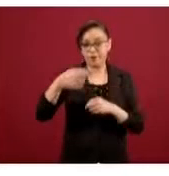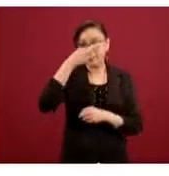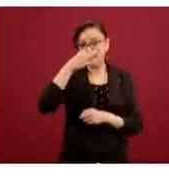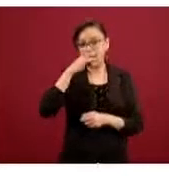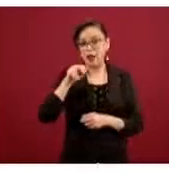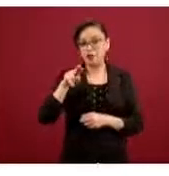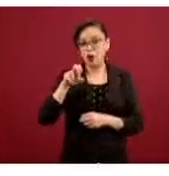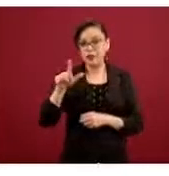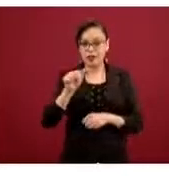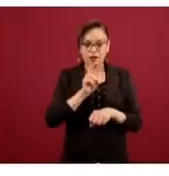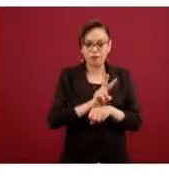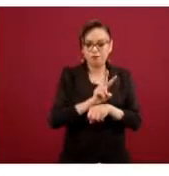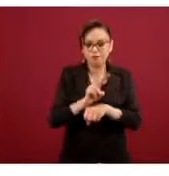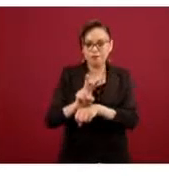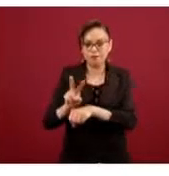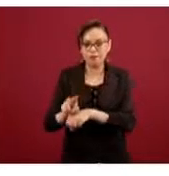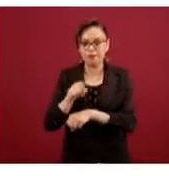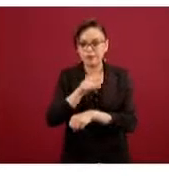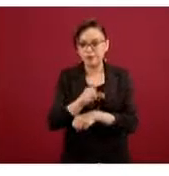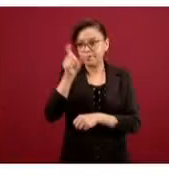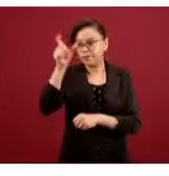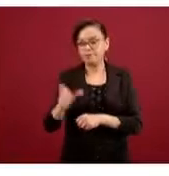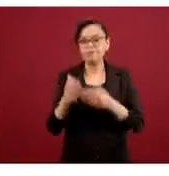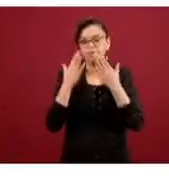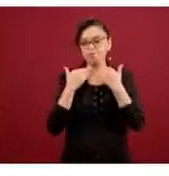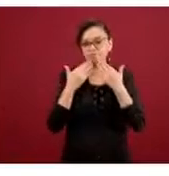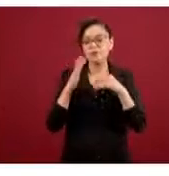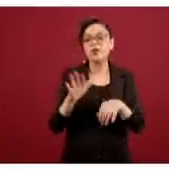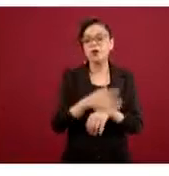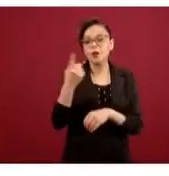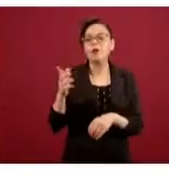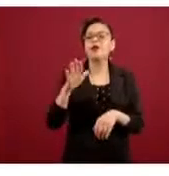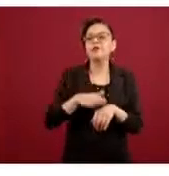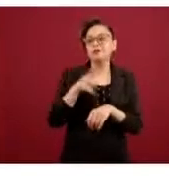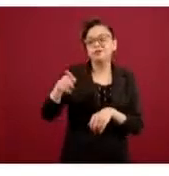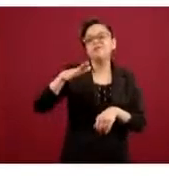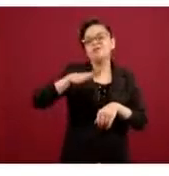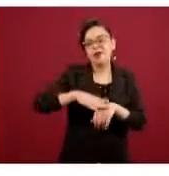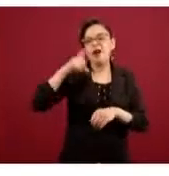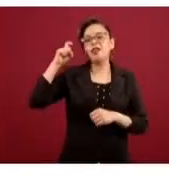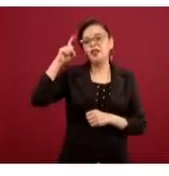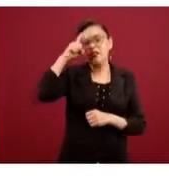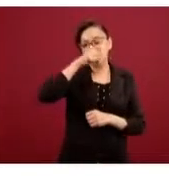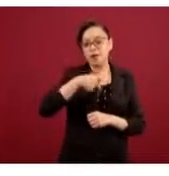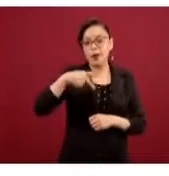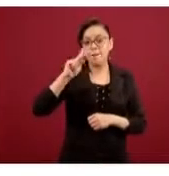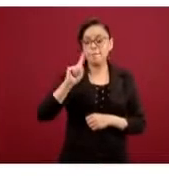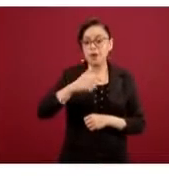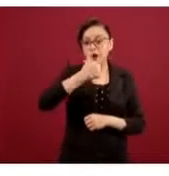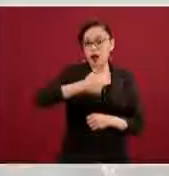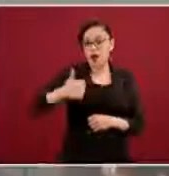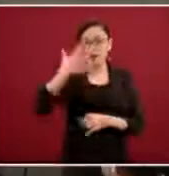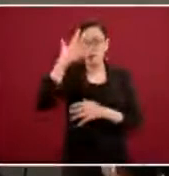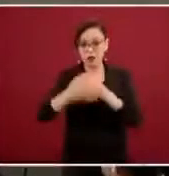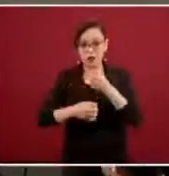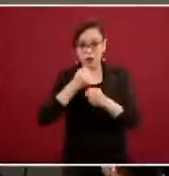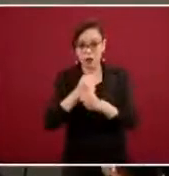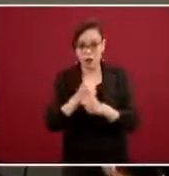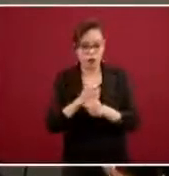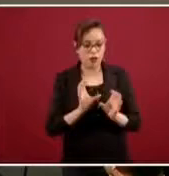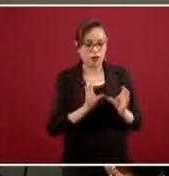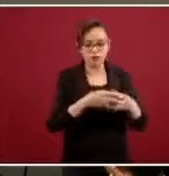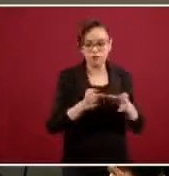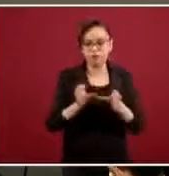es más complejo. Es la estratificación por grupos de edad cada 5 años y